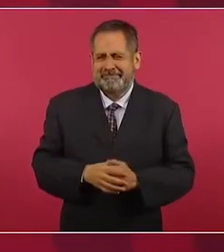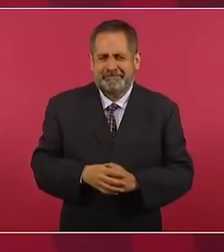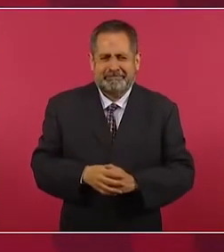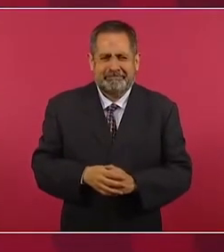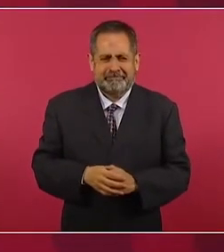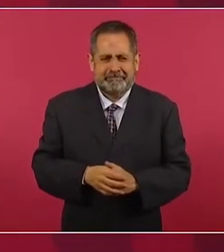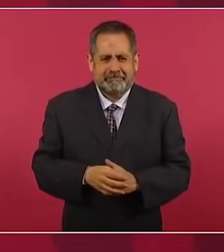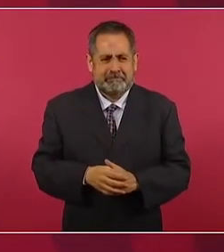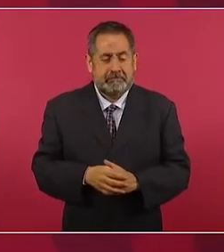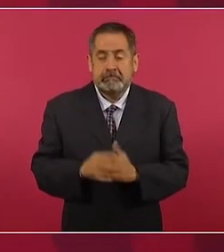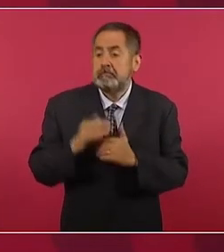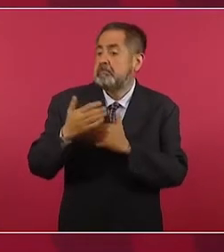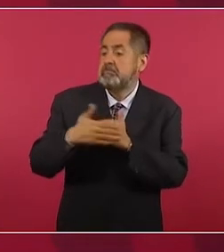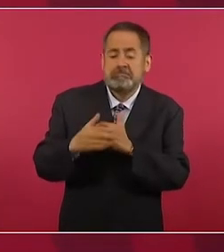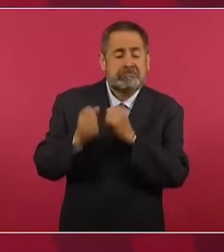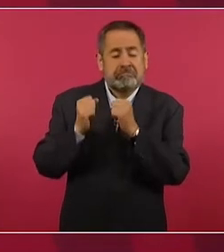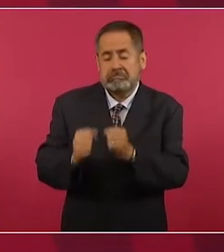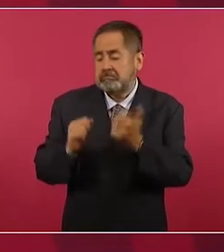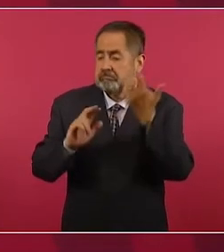va a haber huelga.